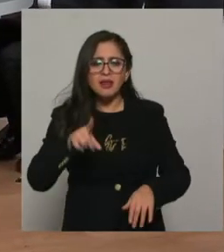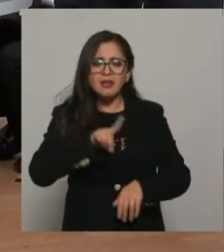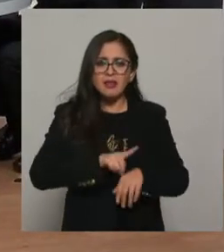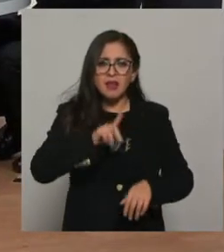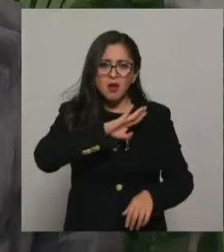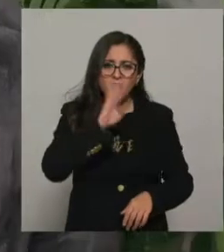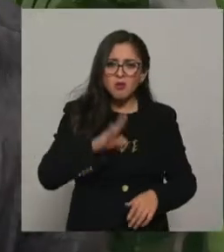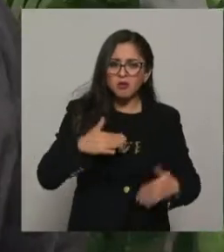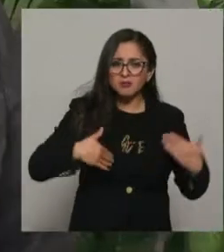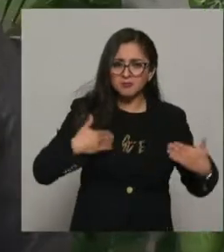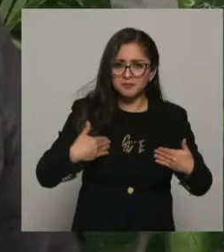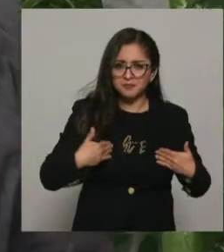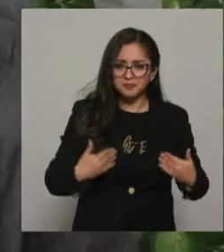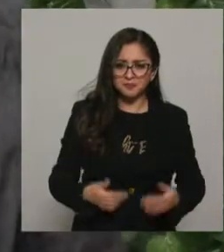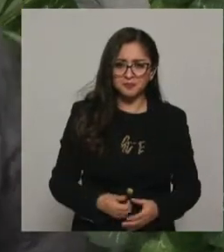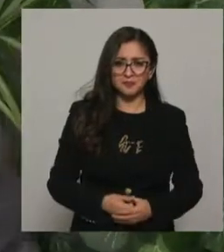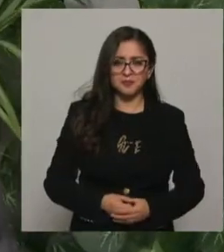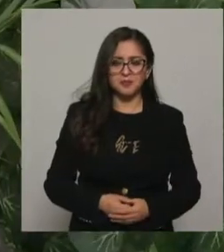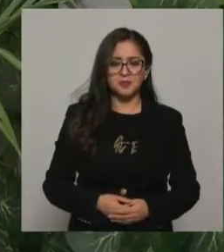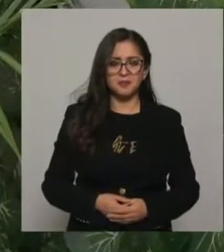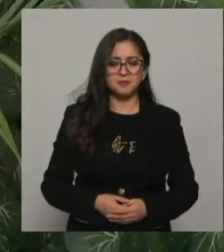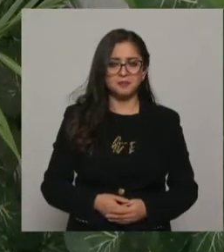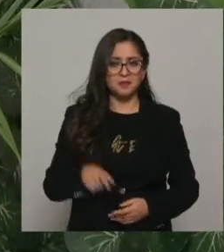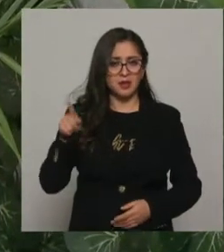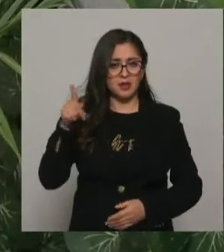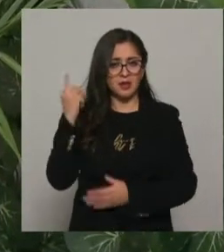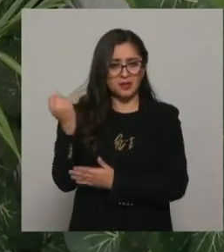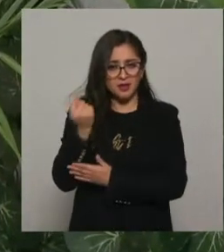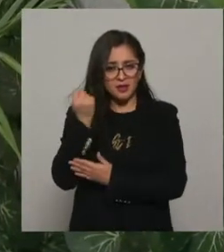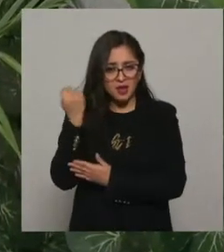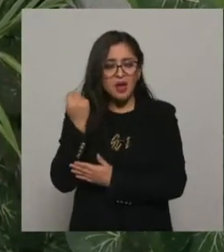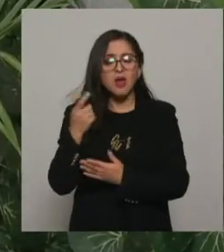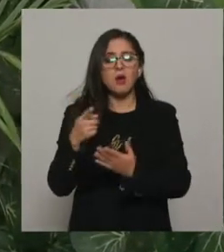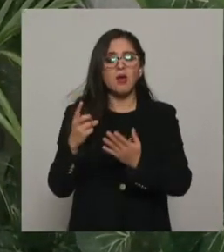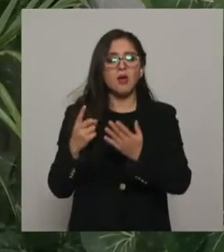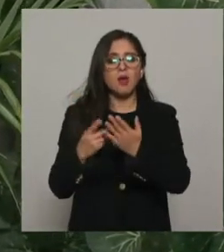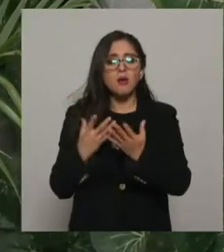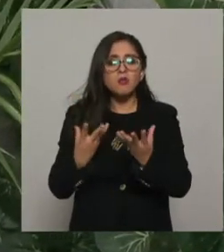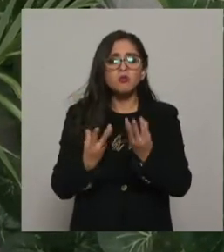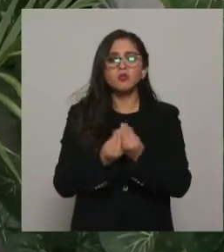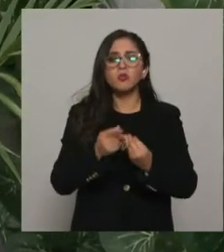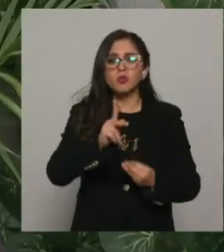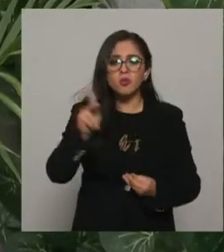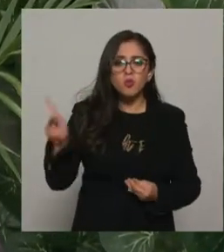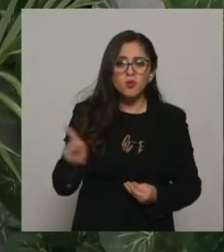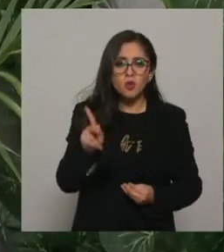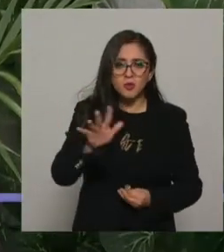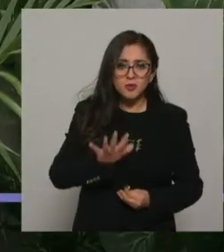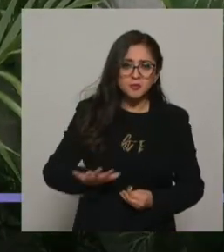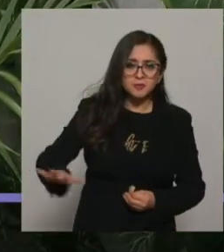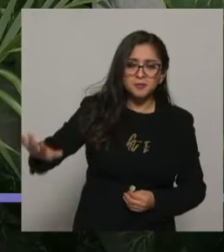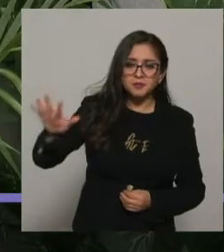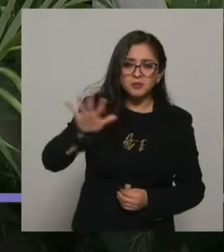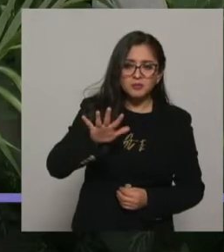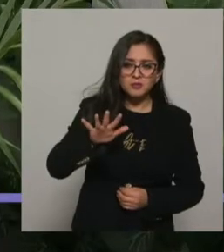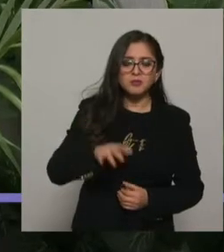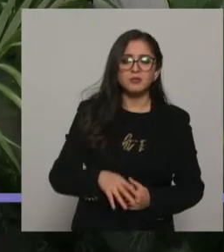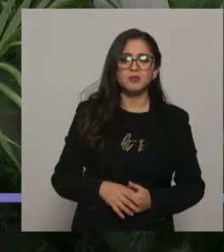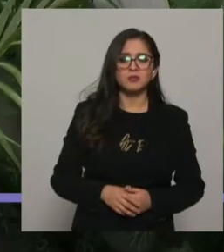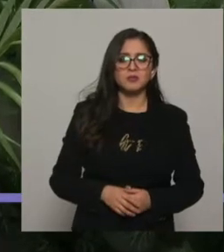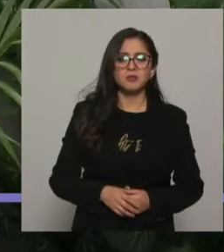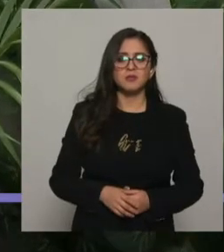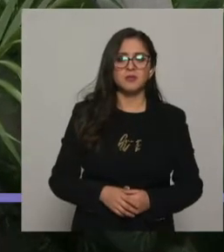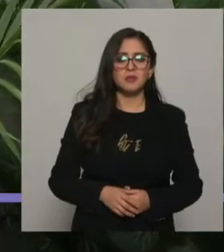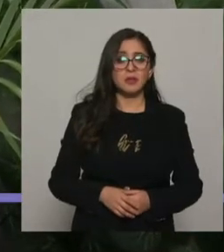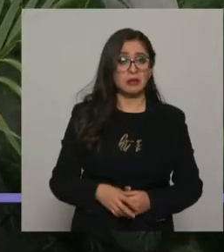Bueno, el Día de Muertos, tanto en Tláhuac y todos sus poblados, en su extensión, es un evento que